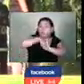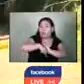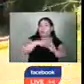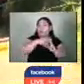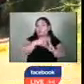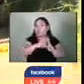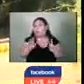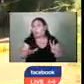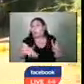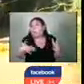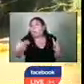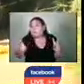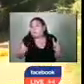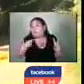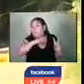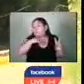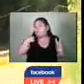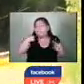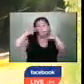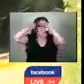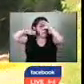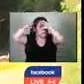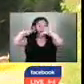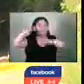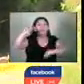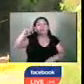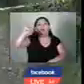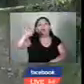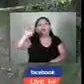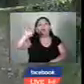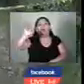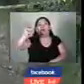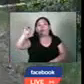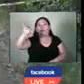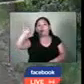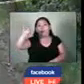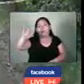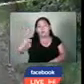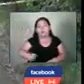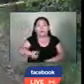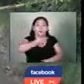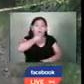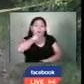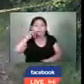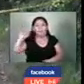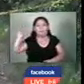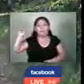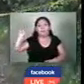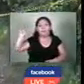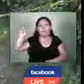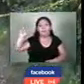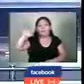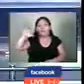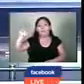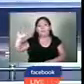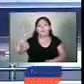desconoce el móvil. Con imágenes de Jeremia Sánchez, este es un informe de Marcela Rivera.